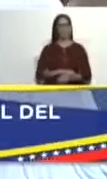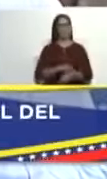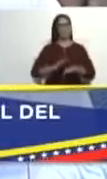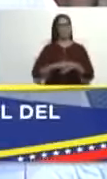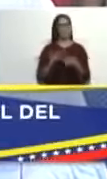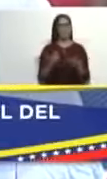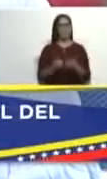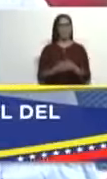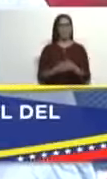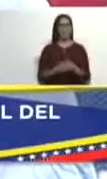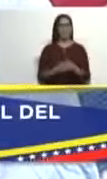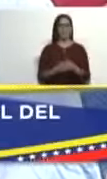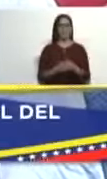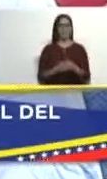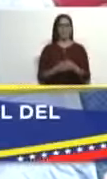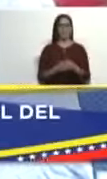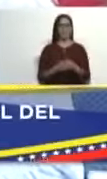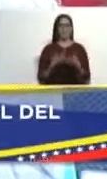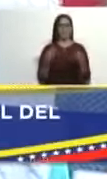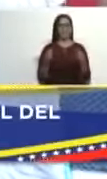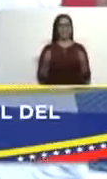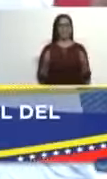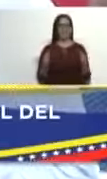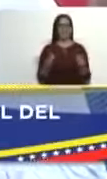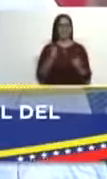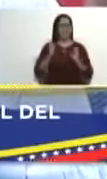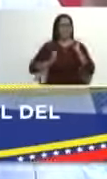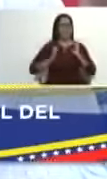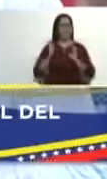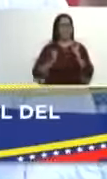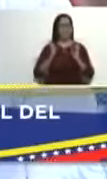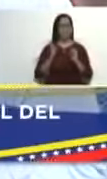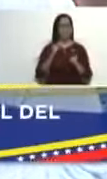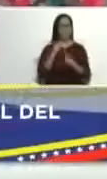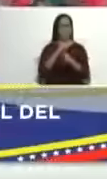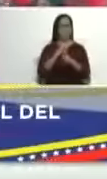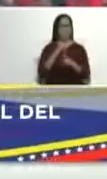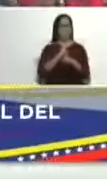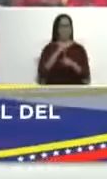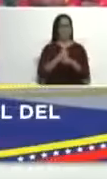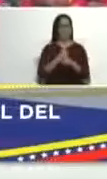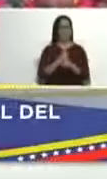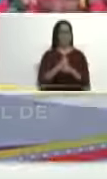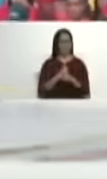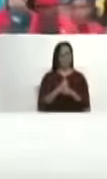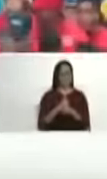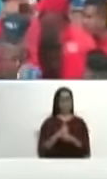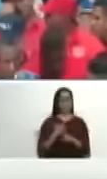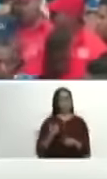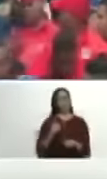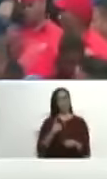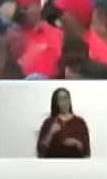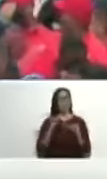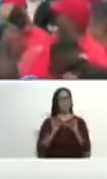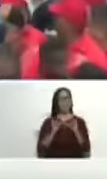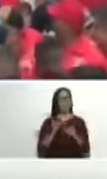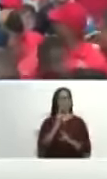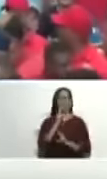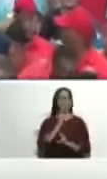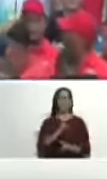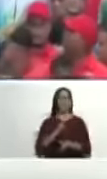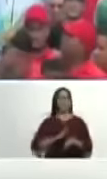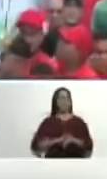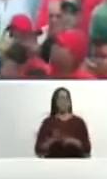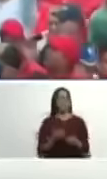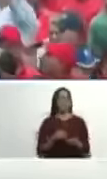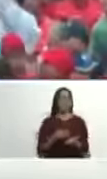qué tanta emoción de los trabajadores y trabajadoras? Y yo misma me respondía, lo que pasa